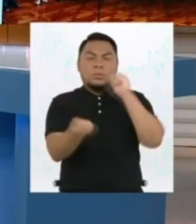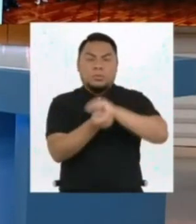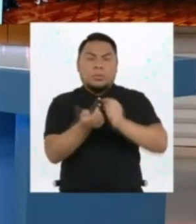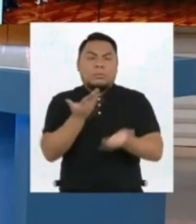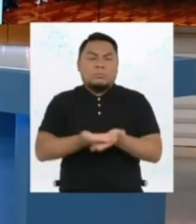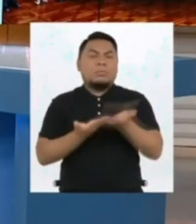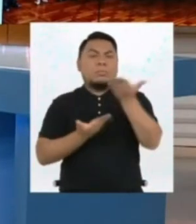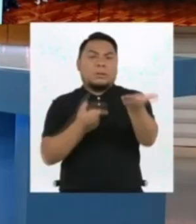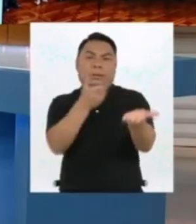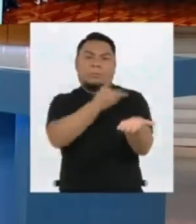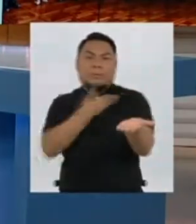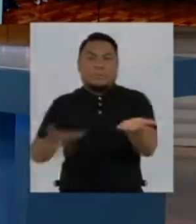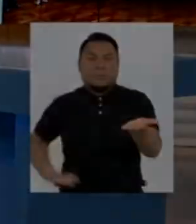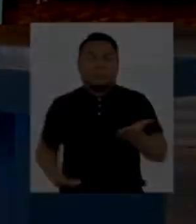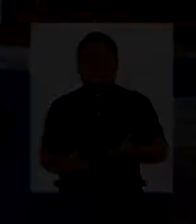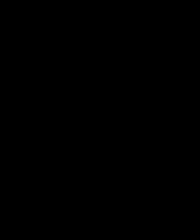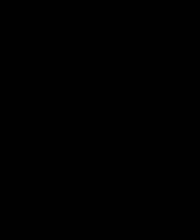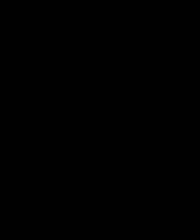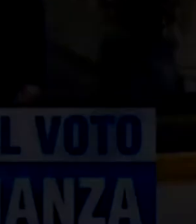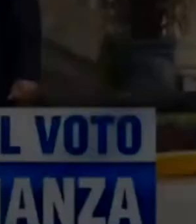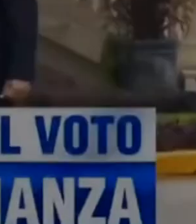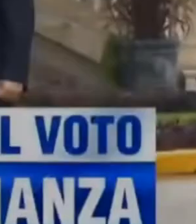planteadas por el Ejecutivo.